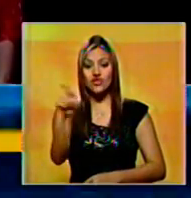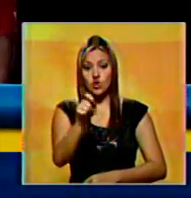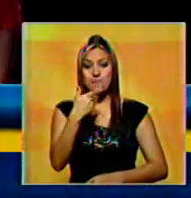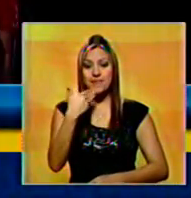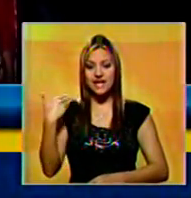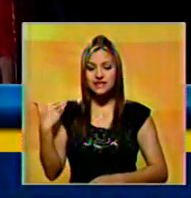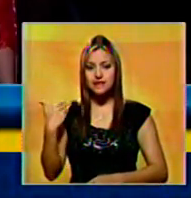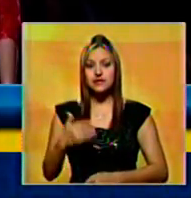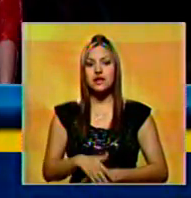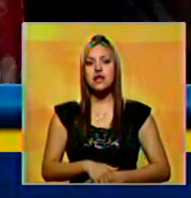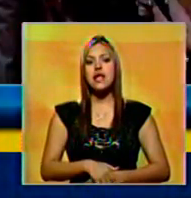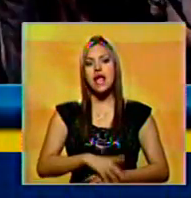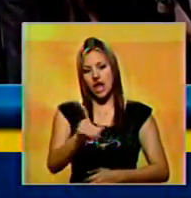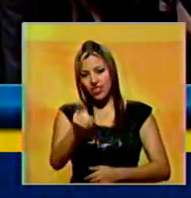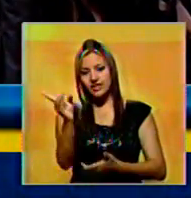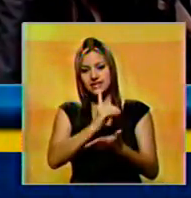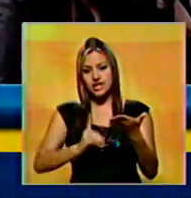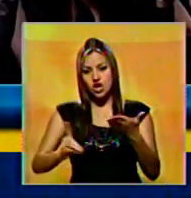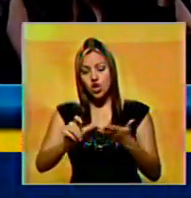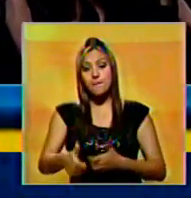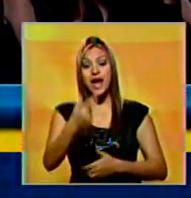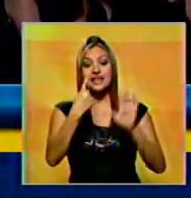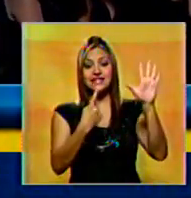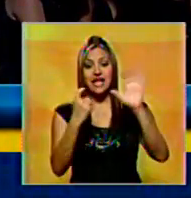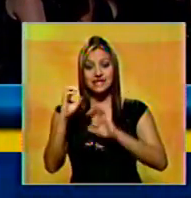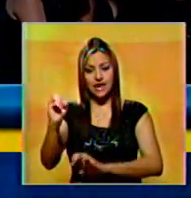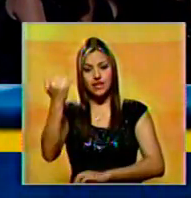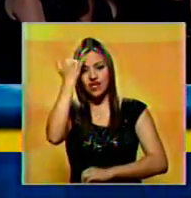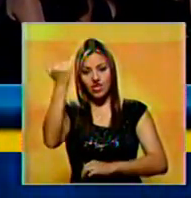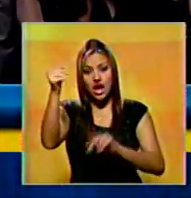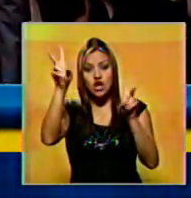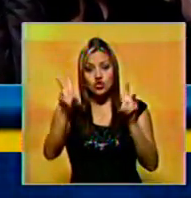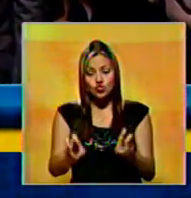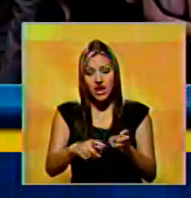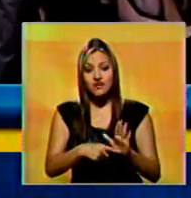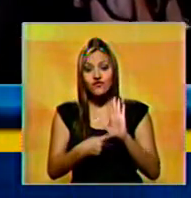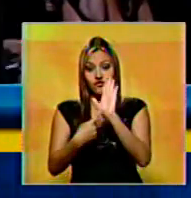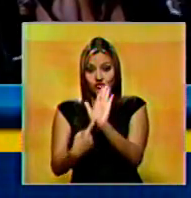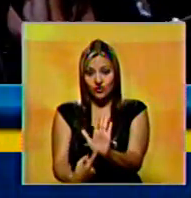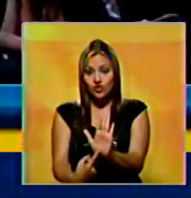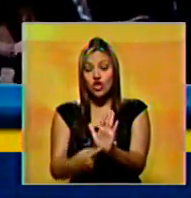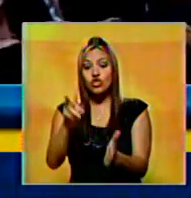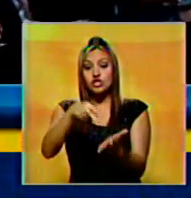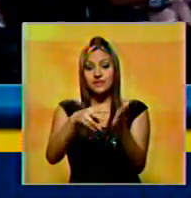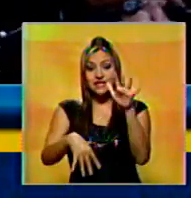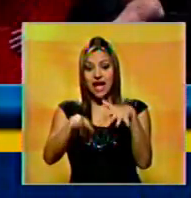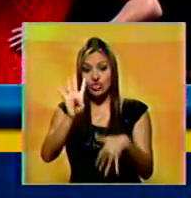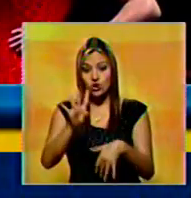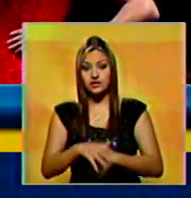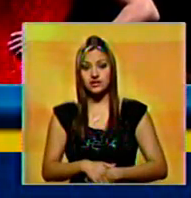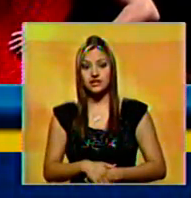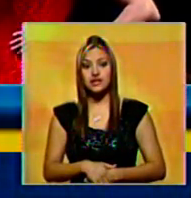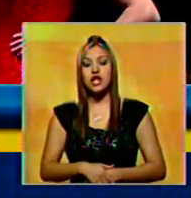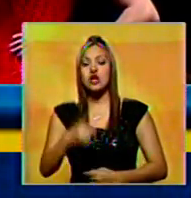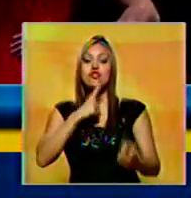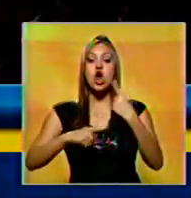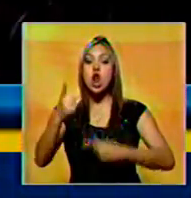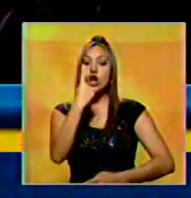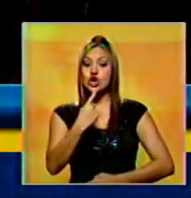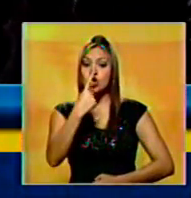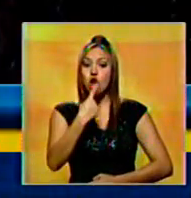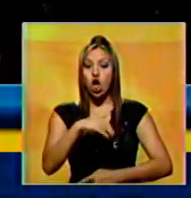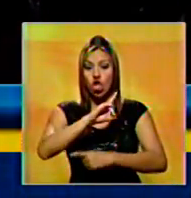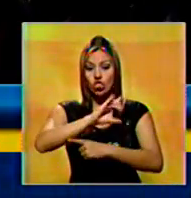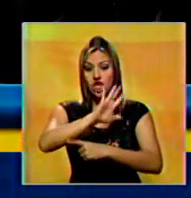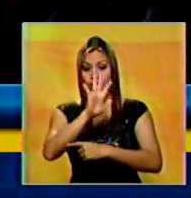4 meses, Scutaro nos presenta más de 60 piezas de su nueva colección Primavera-Verano 2014, donde los colores rojos y